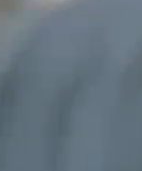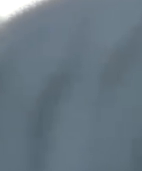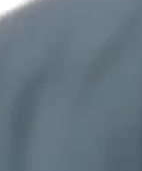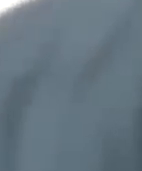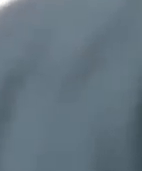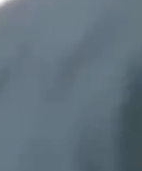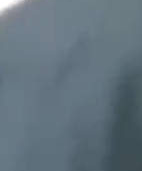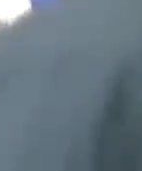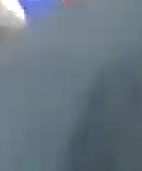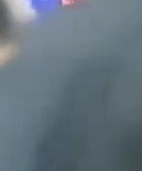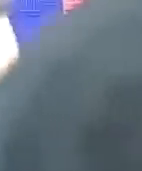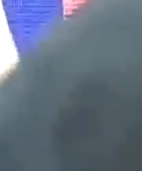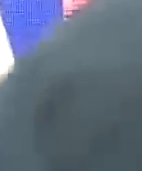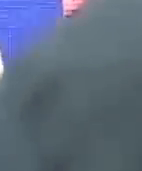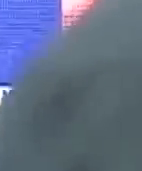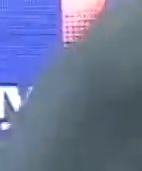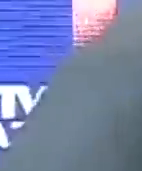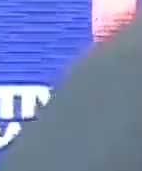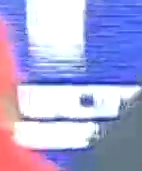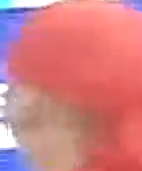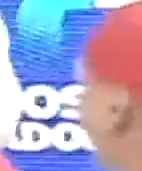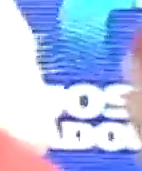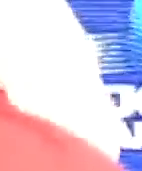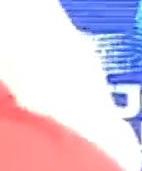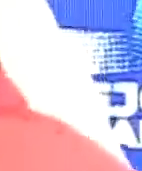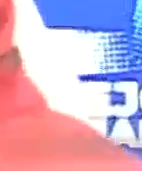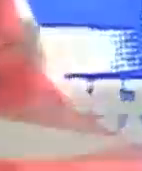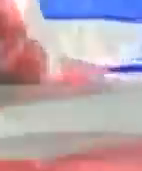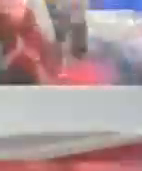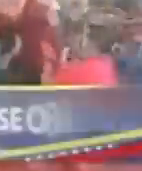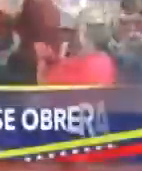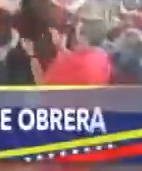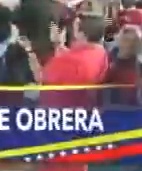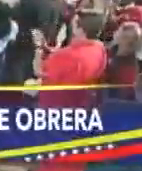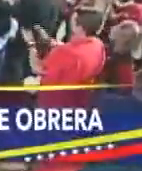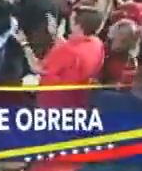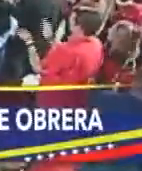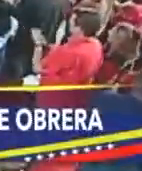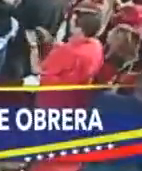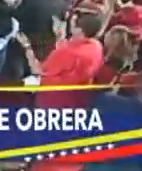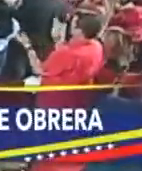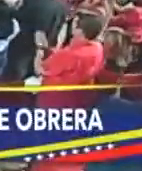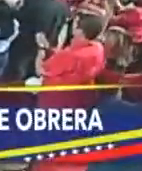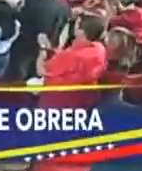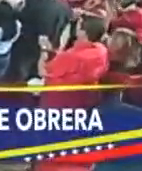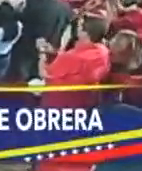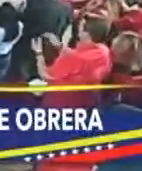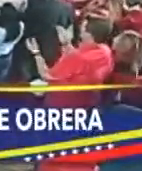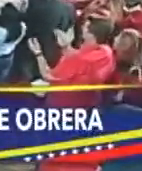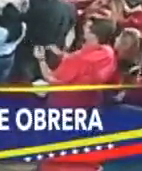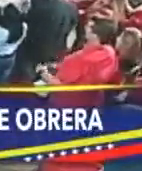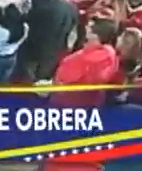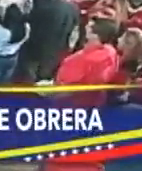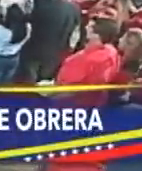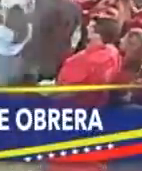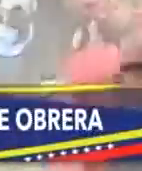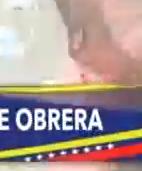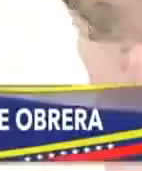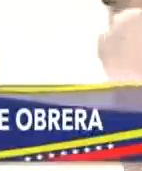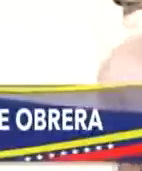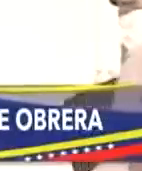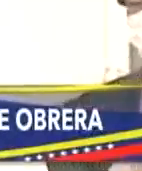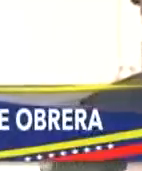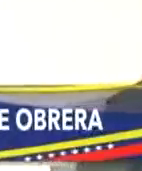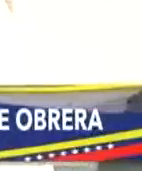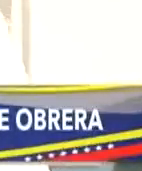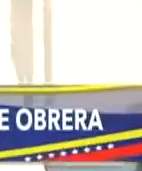Moros desde el estado Zulia. Vamos a darnos 60 días para preparar un congreso de los CPT a nivel nacional, el